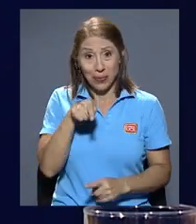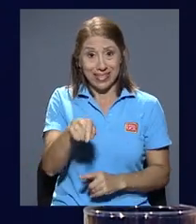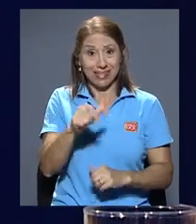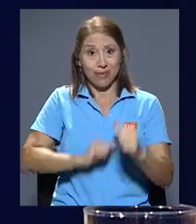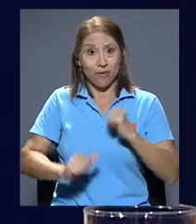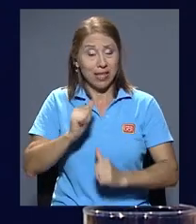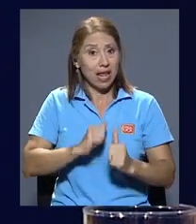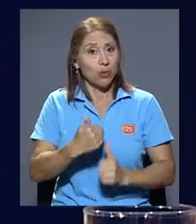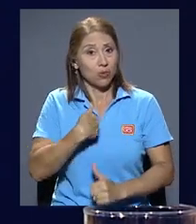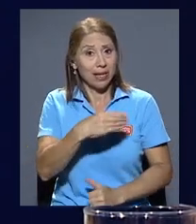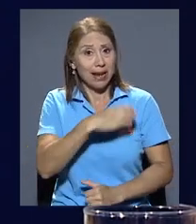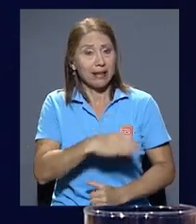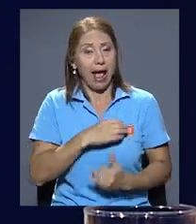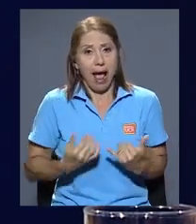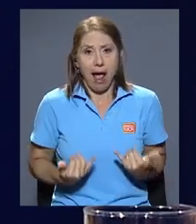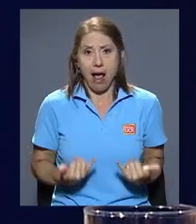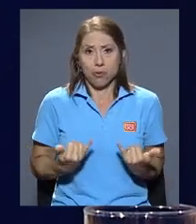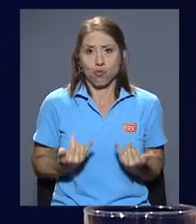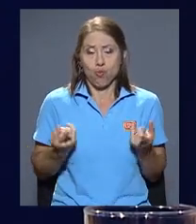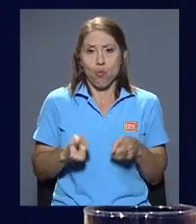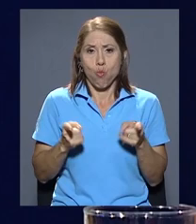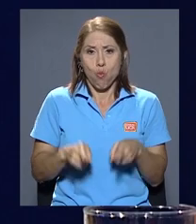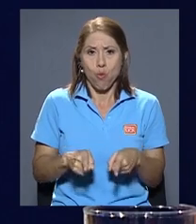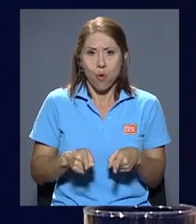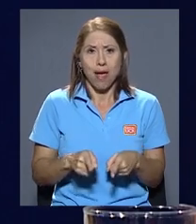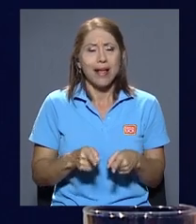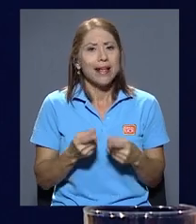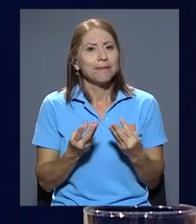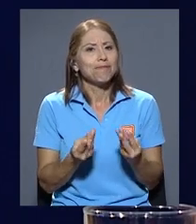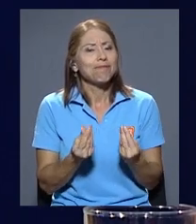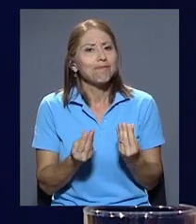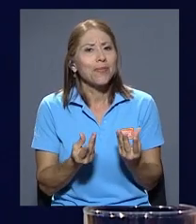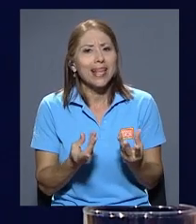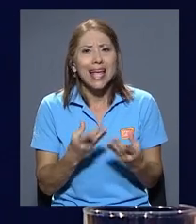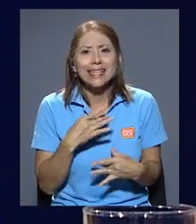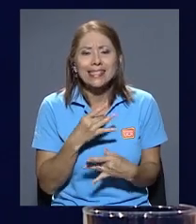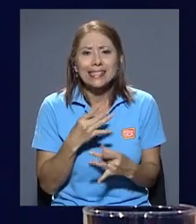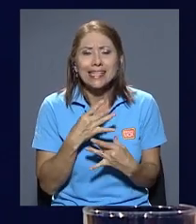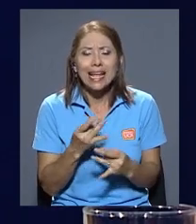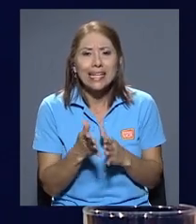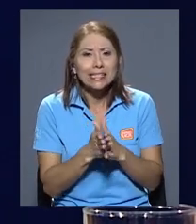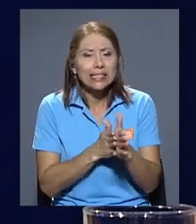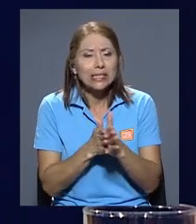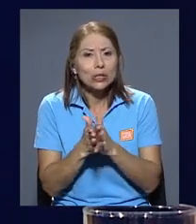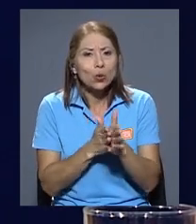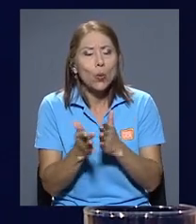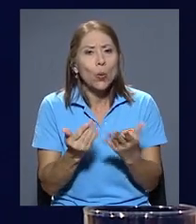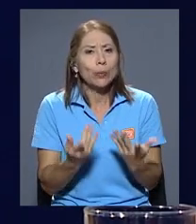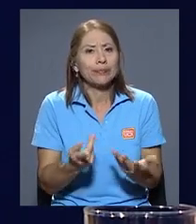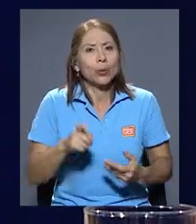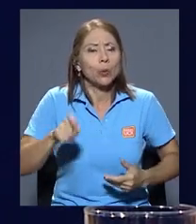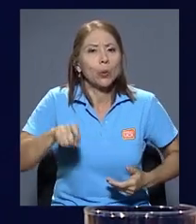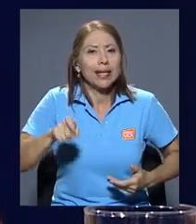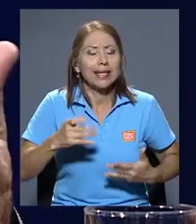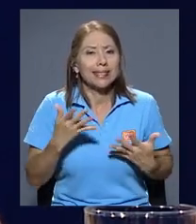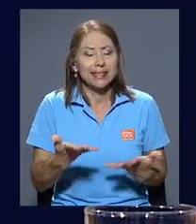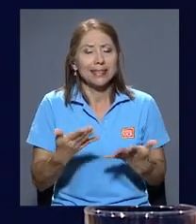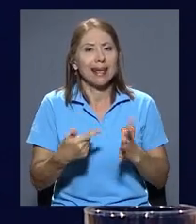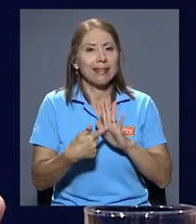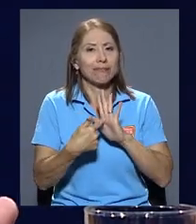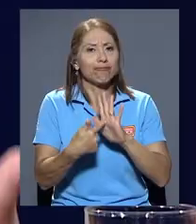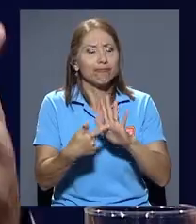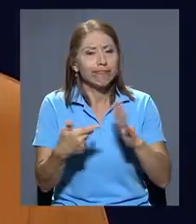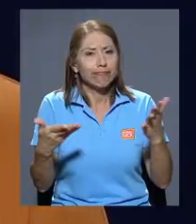es lo que le da ese picante, ese interés y ese sentido de urgencia,